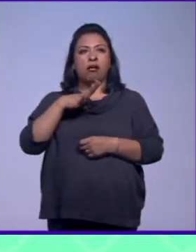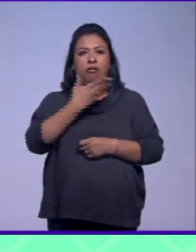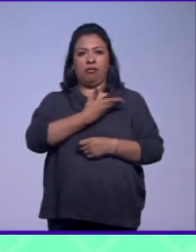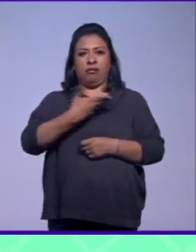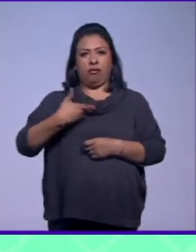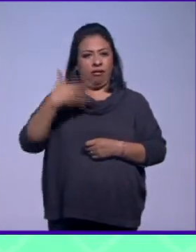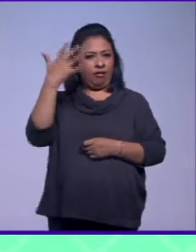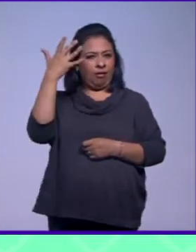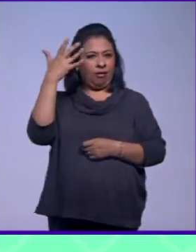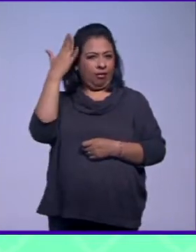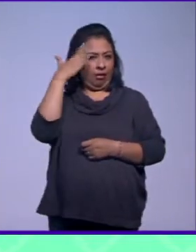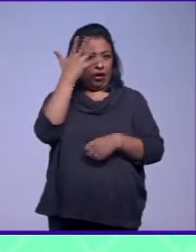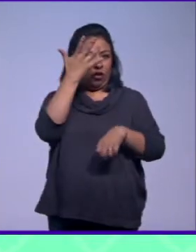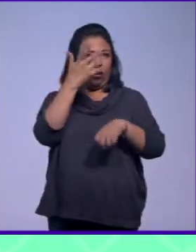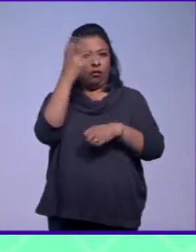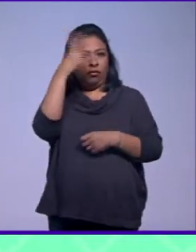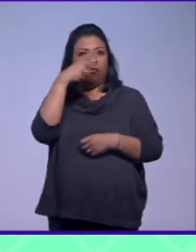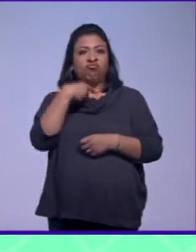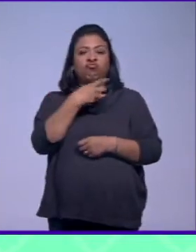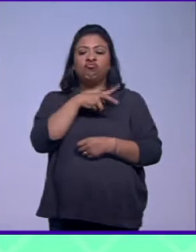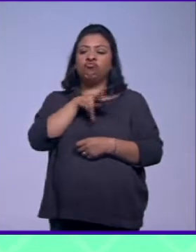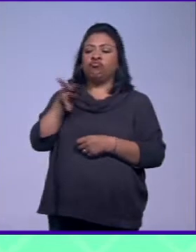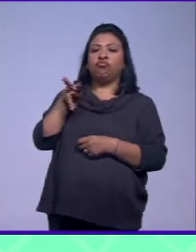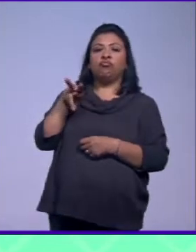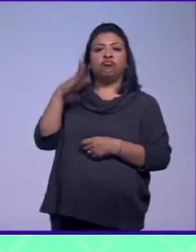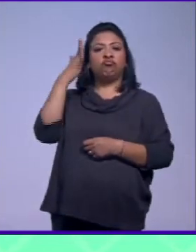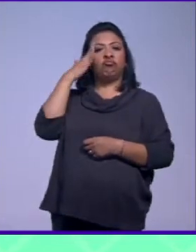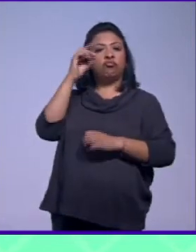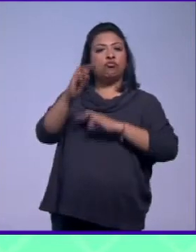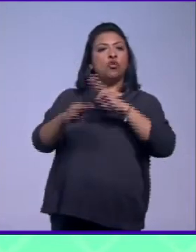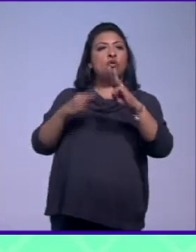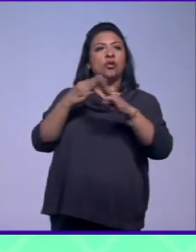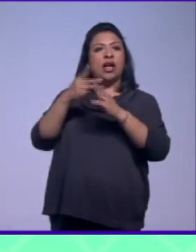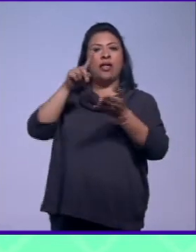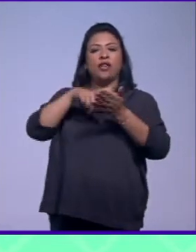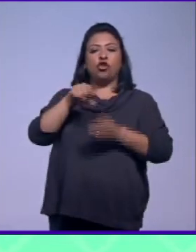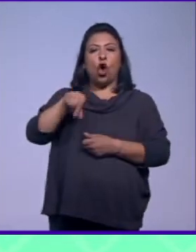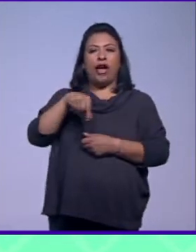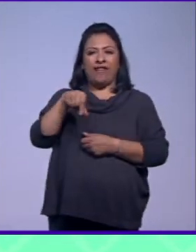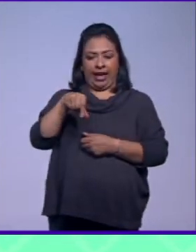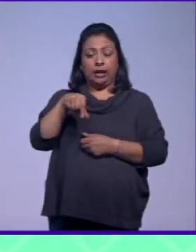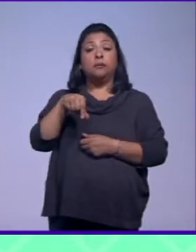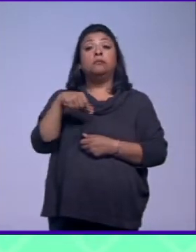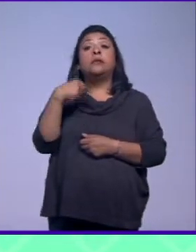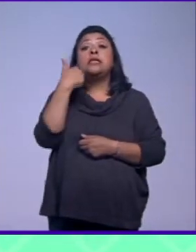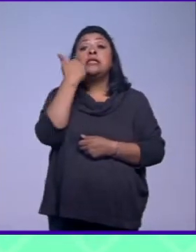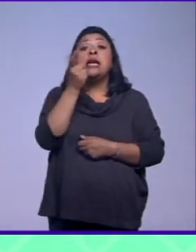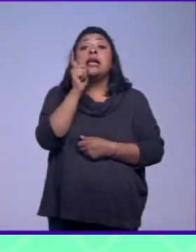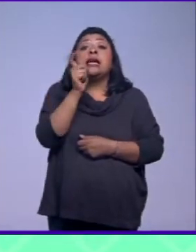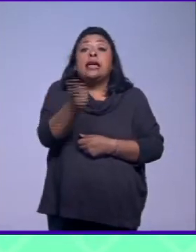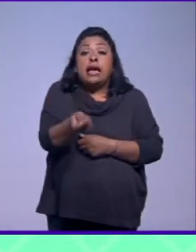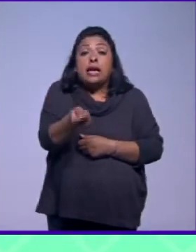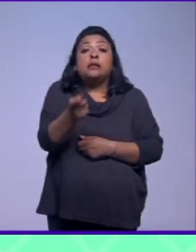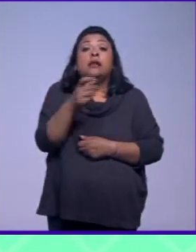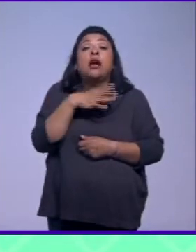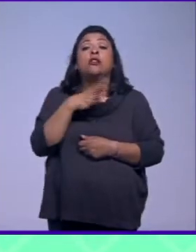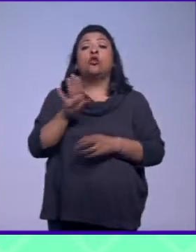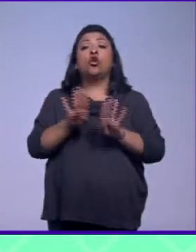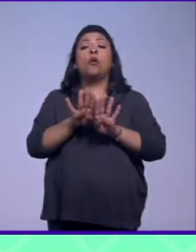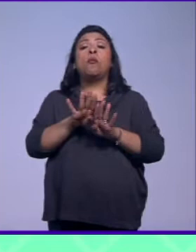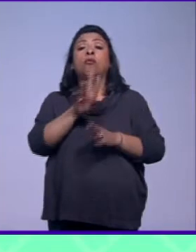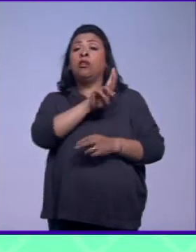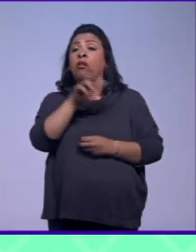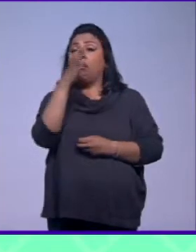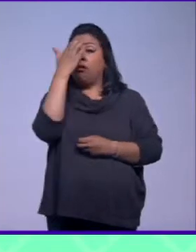trump encarando a todos estos líderes mundiales en quebec donde lo que quieren es básicamente que hay una postura de